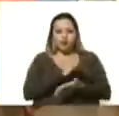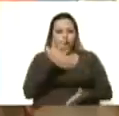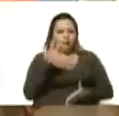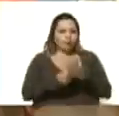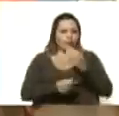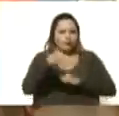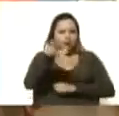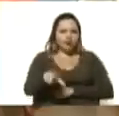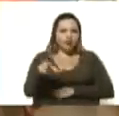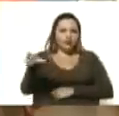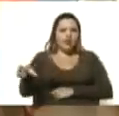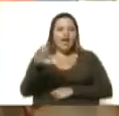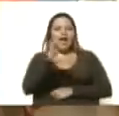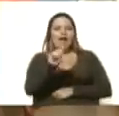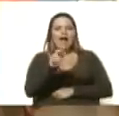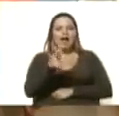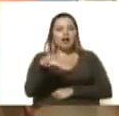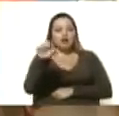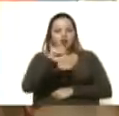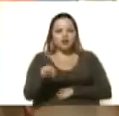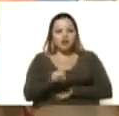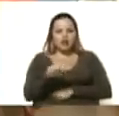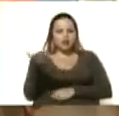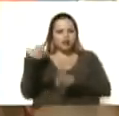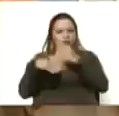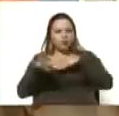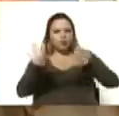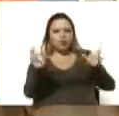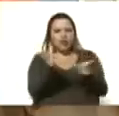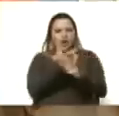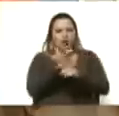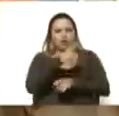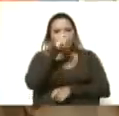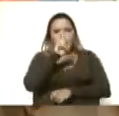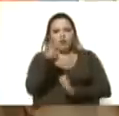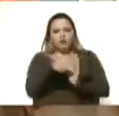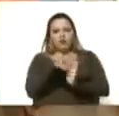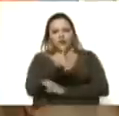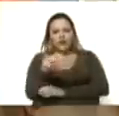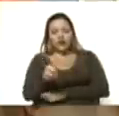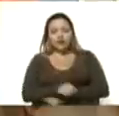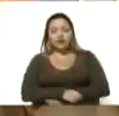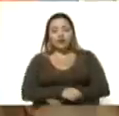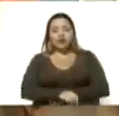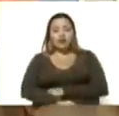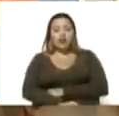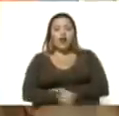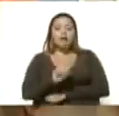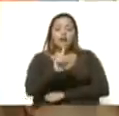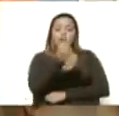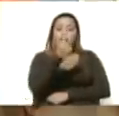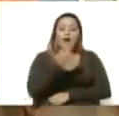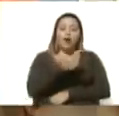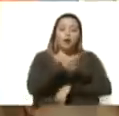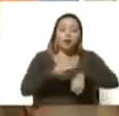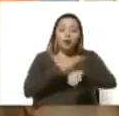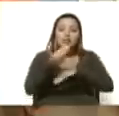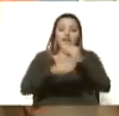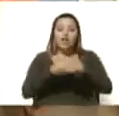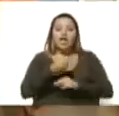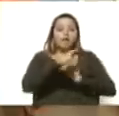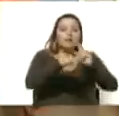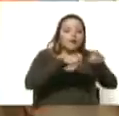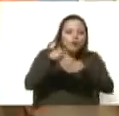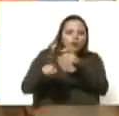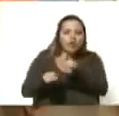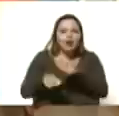9 de agosto del año 2020, desde las primeras horas, como dije, se hicieron entrevistas. ¿A quién? Círculo familiar, vecinos,